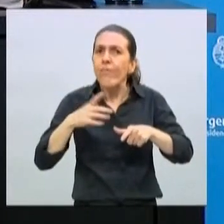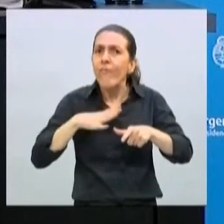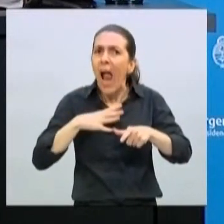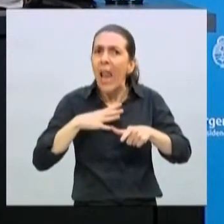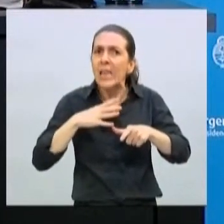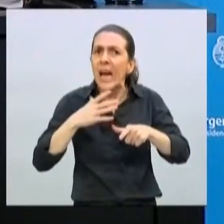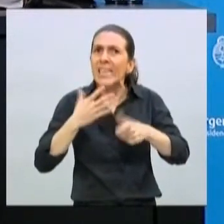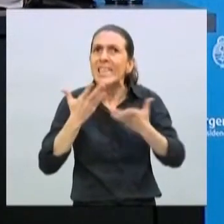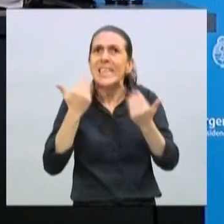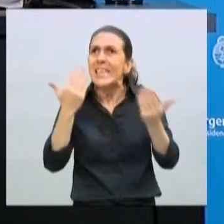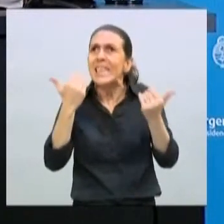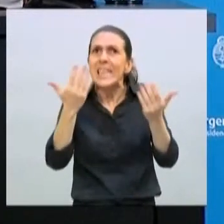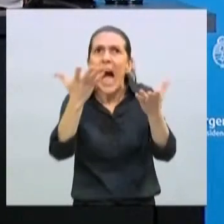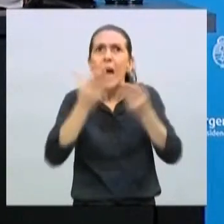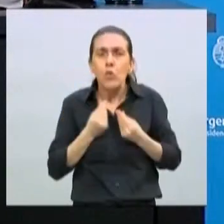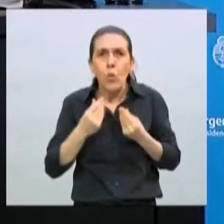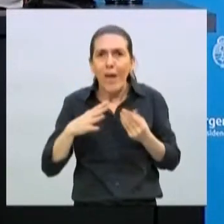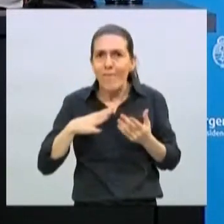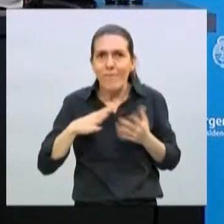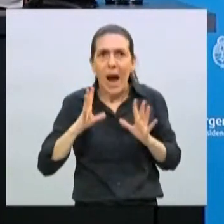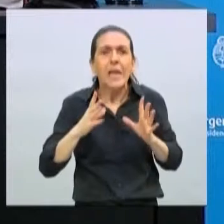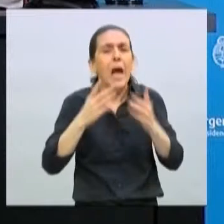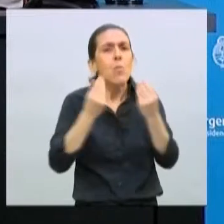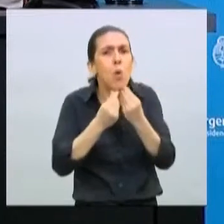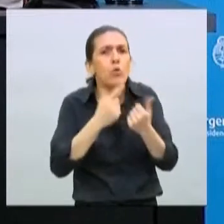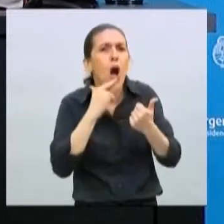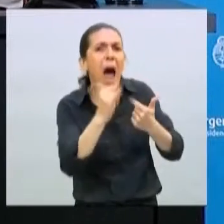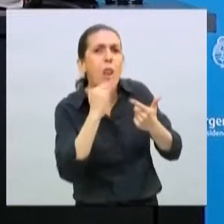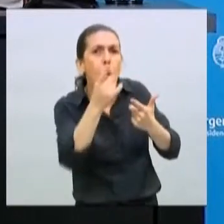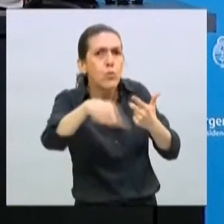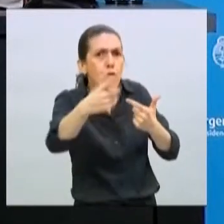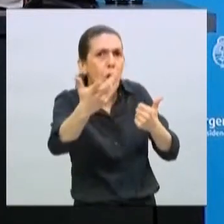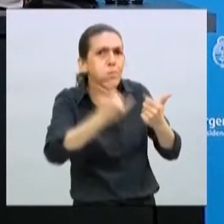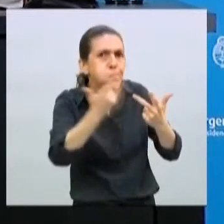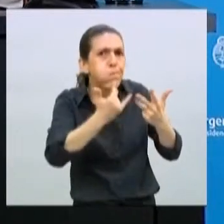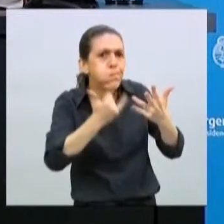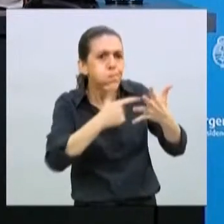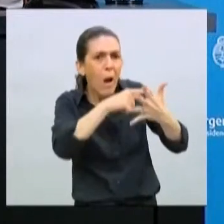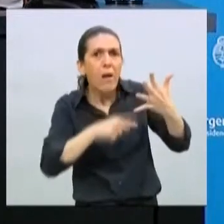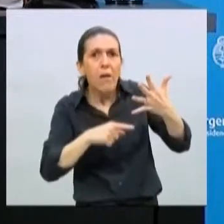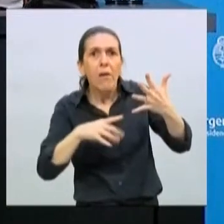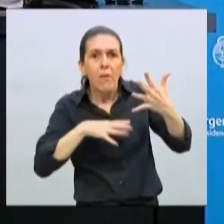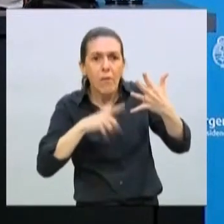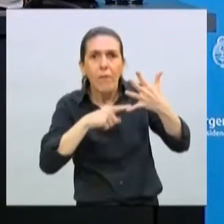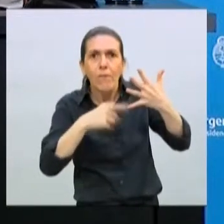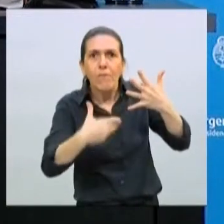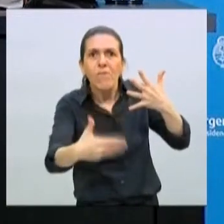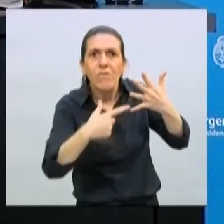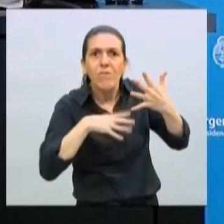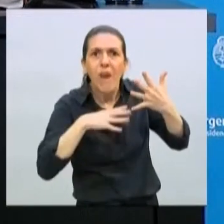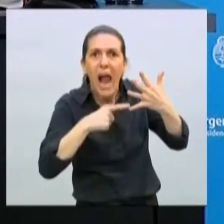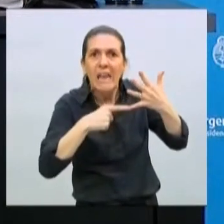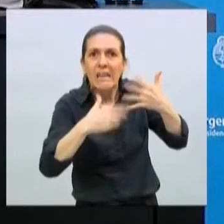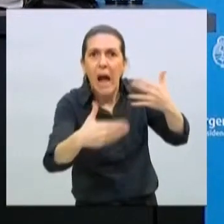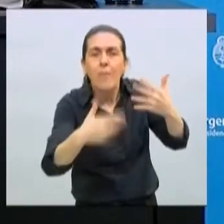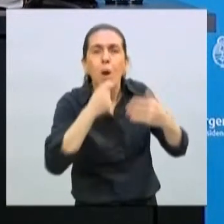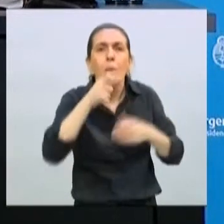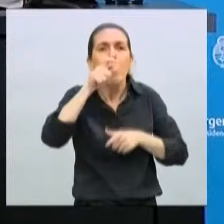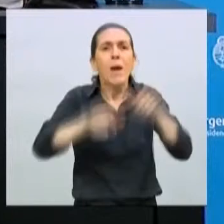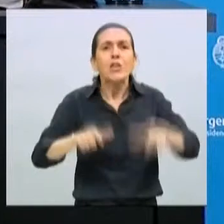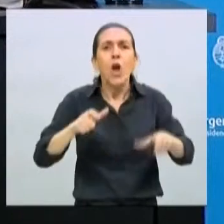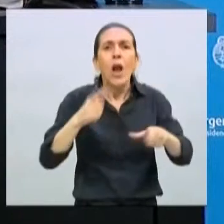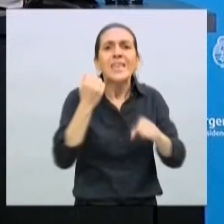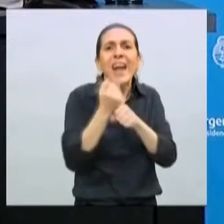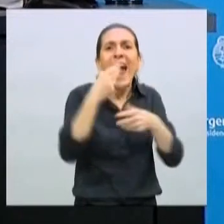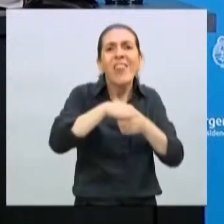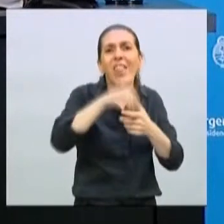ellos. Y muchos de los anuncios que se hicieron todavía no se ejecutaron. Por ejemplo, trabajadores de la salud que